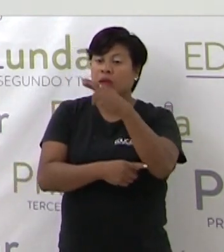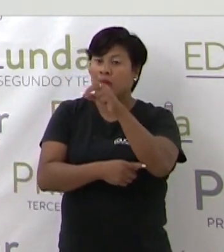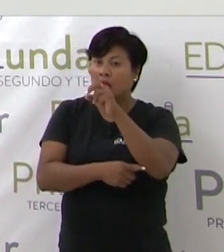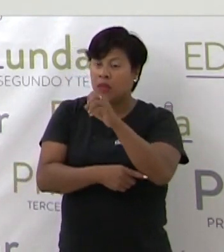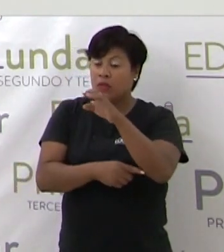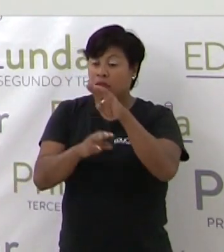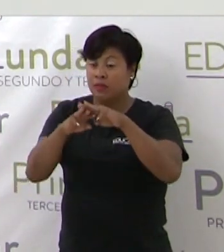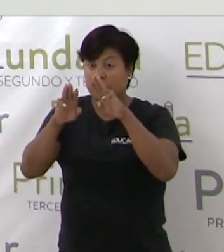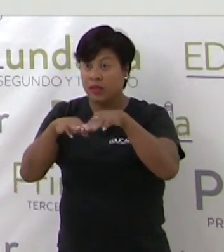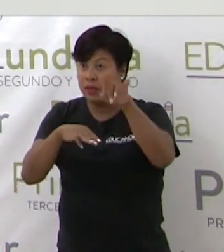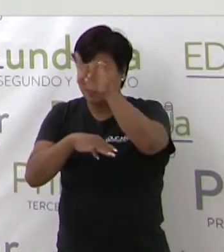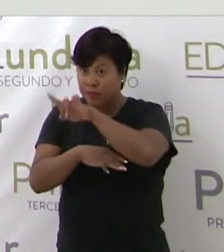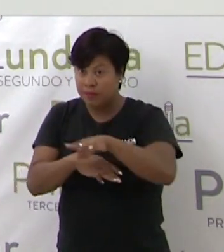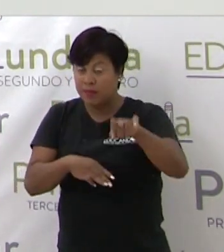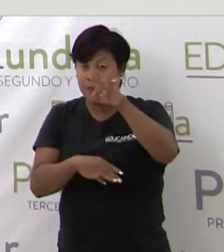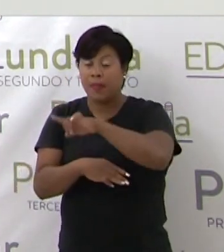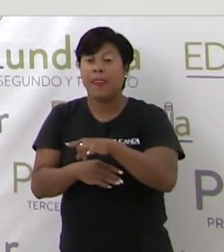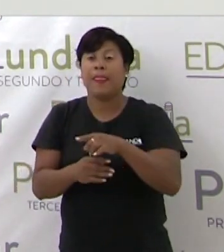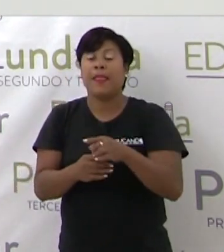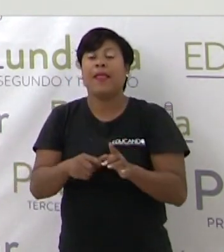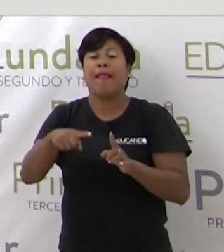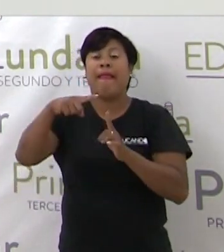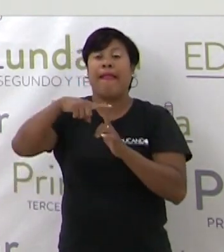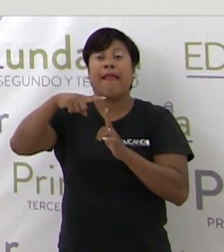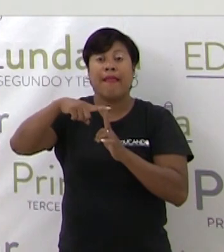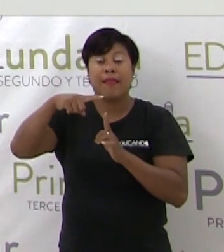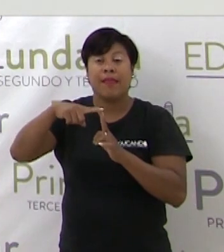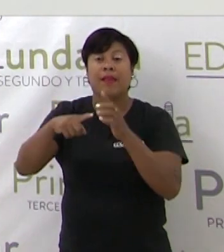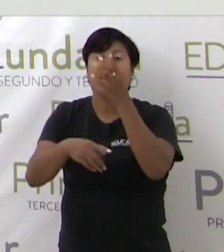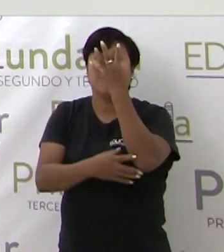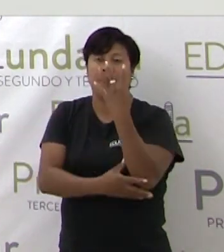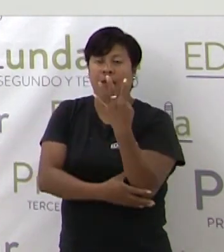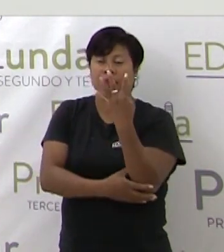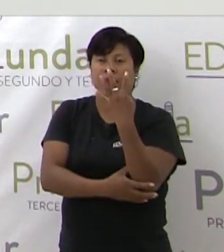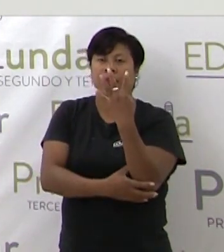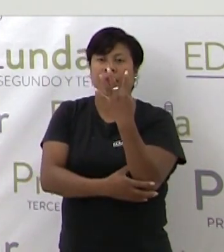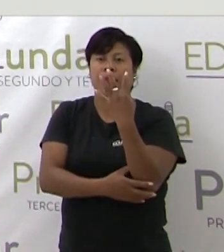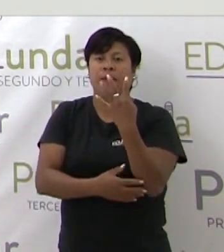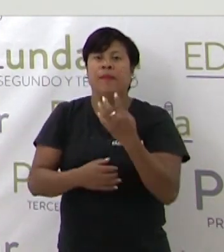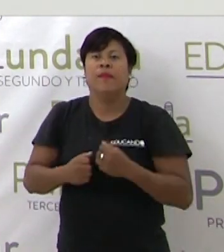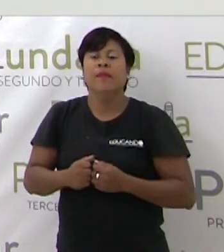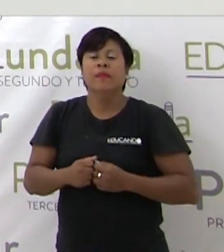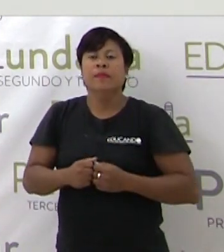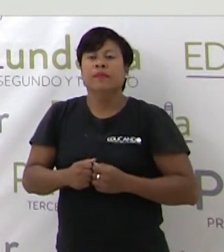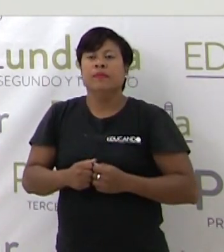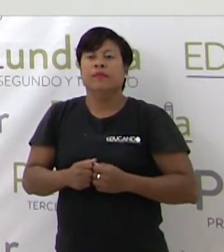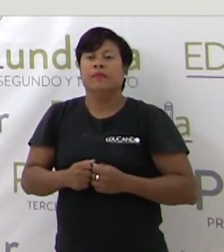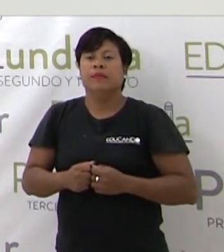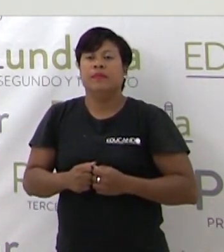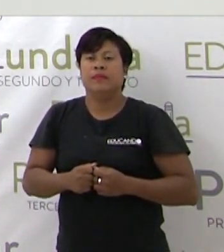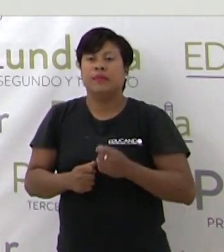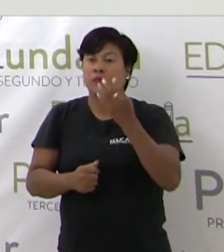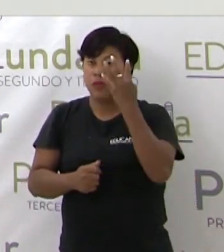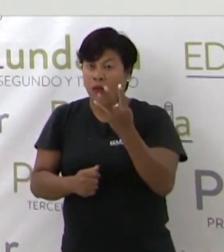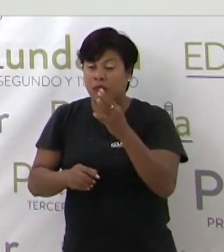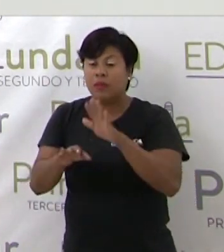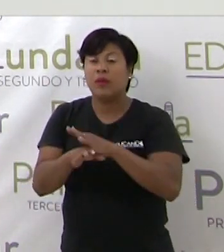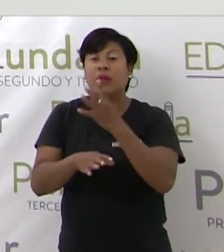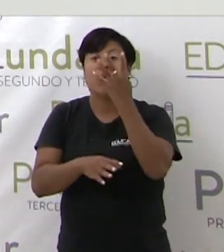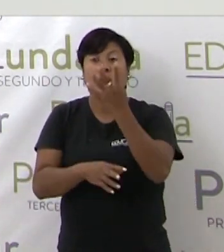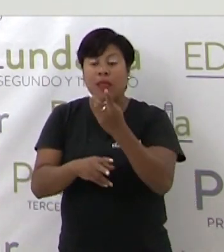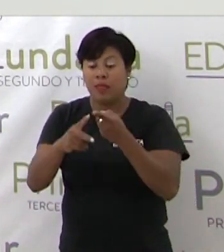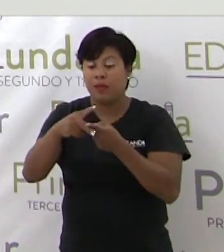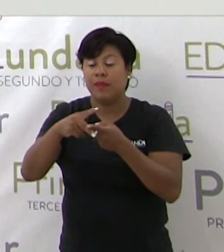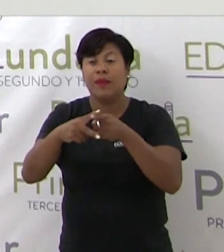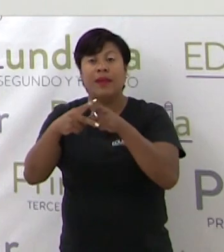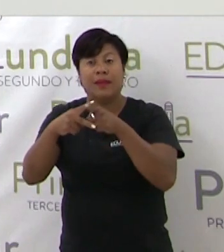toda esta circunferencia, que mide en grados, este círculo dividido entre de 4 porque son 4 los